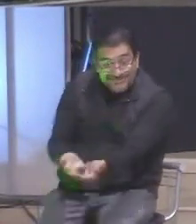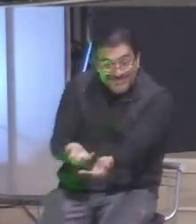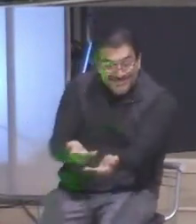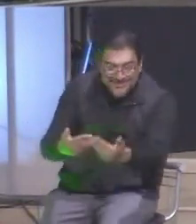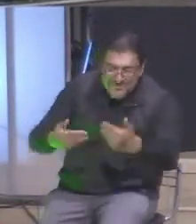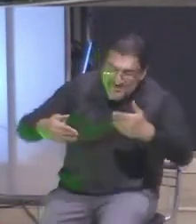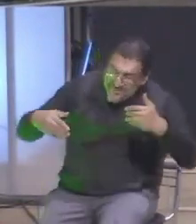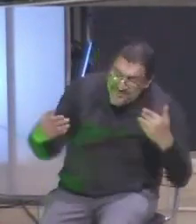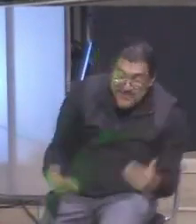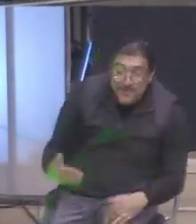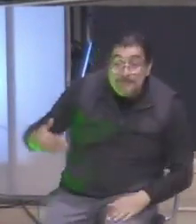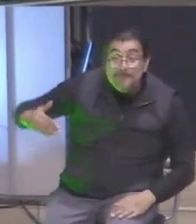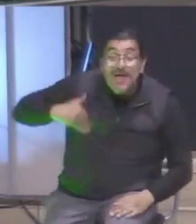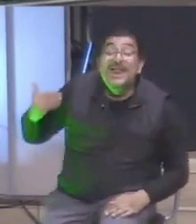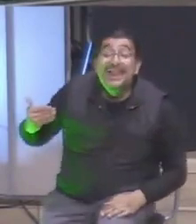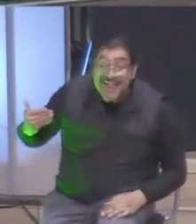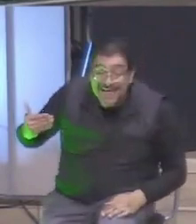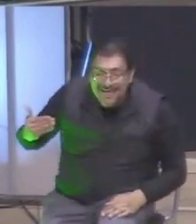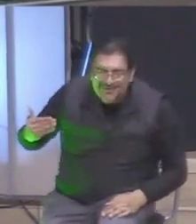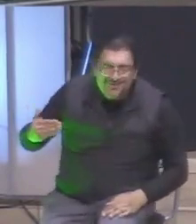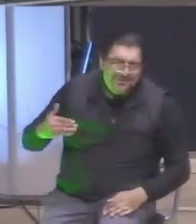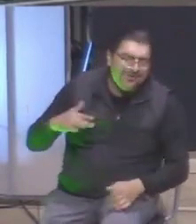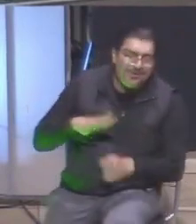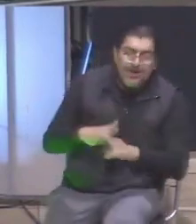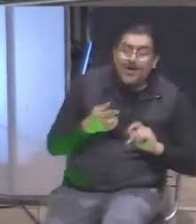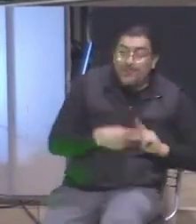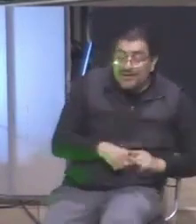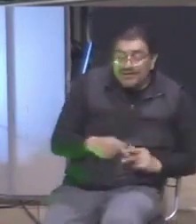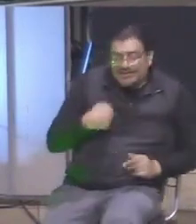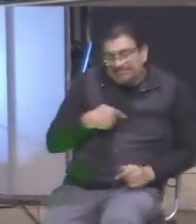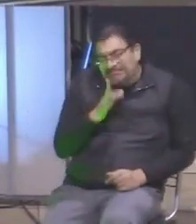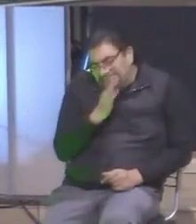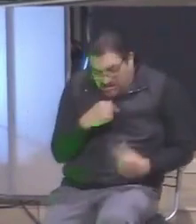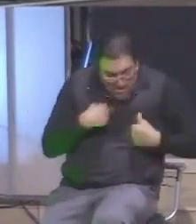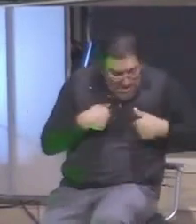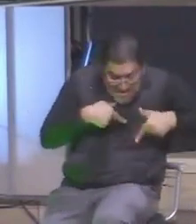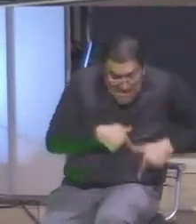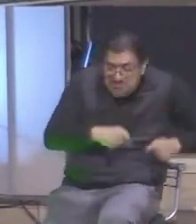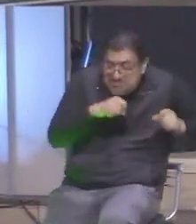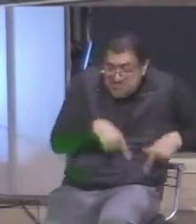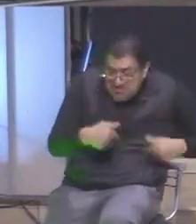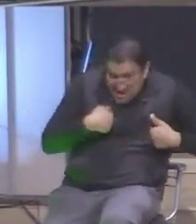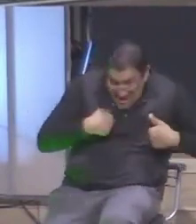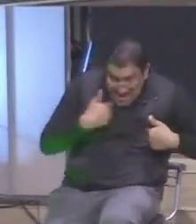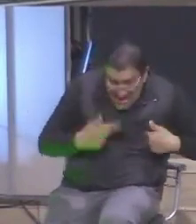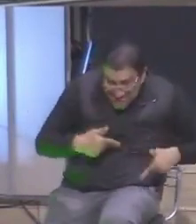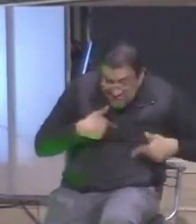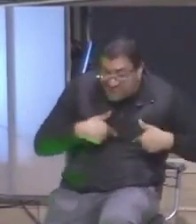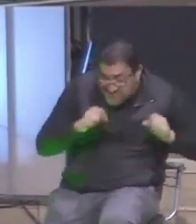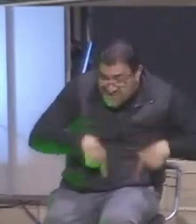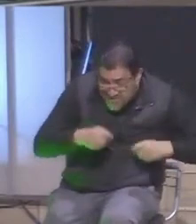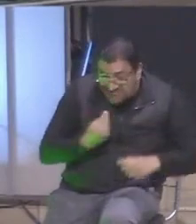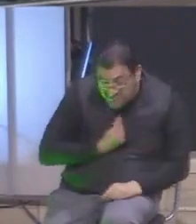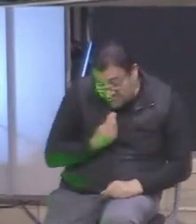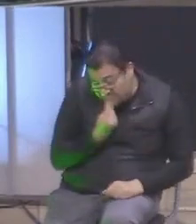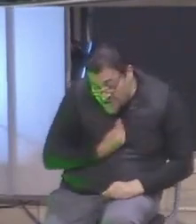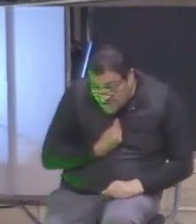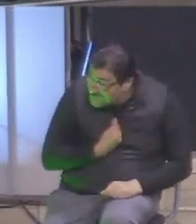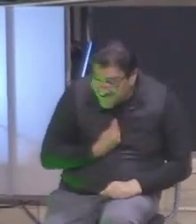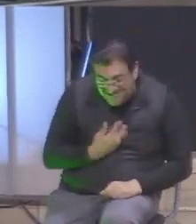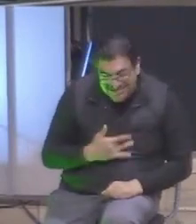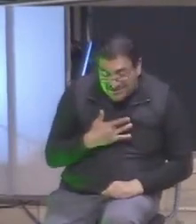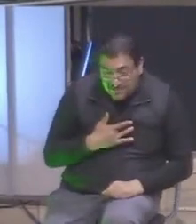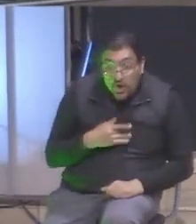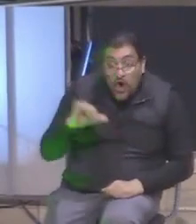detonó el milagro punto número uno la sensación de incomodidad te sientes incómodo A lo mejor Dios te está diciendo el día de